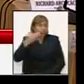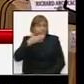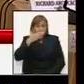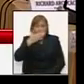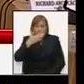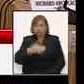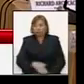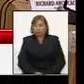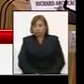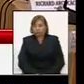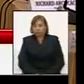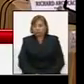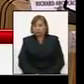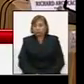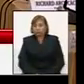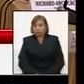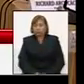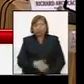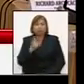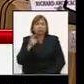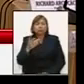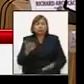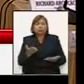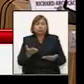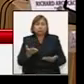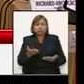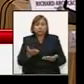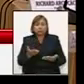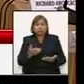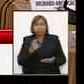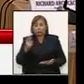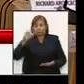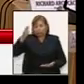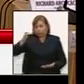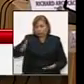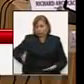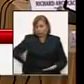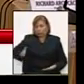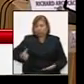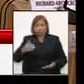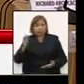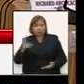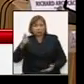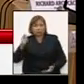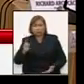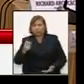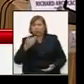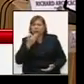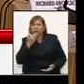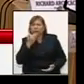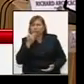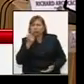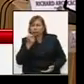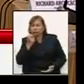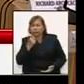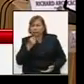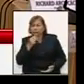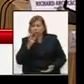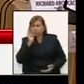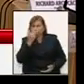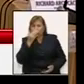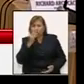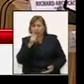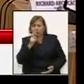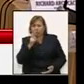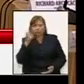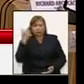le escuchaba respirar. ¿El arma dónde estaba? El arma estaba a un costado de la... ¿Qué tipo de arma es? Se notaba que era un